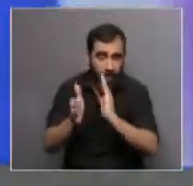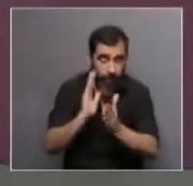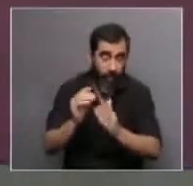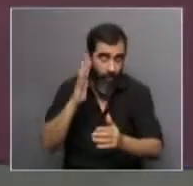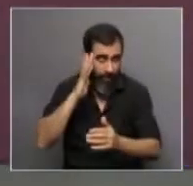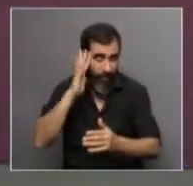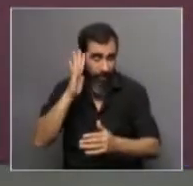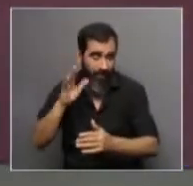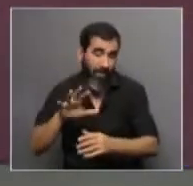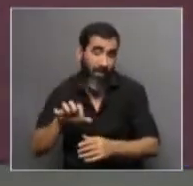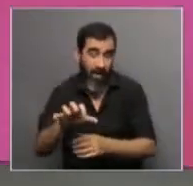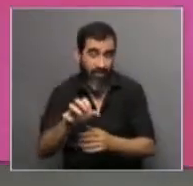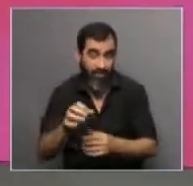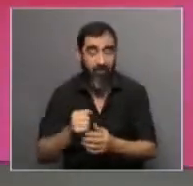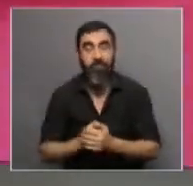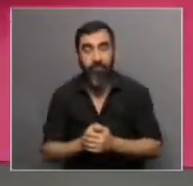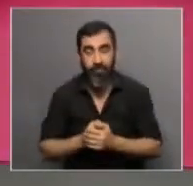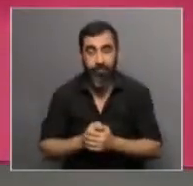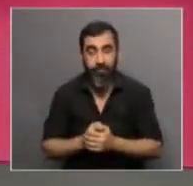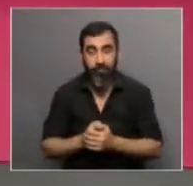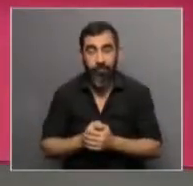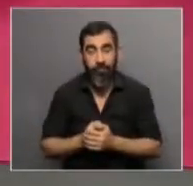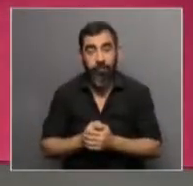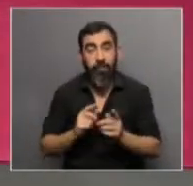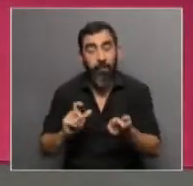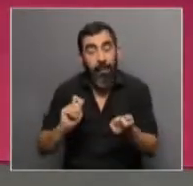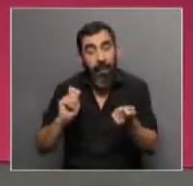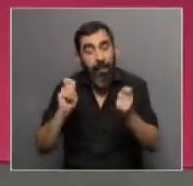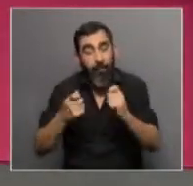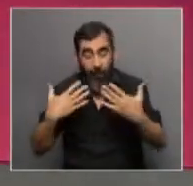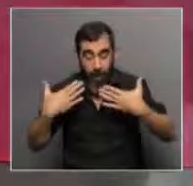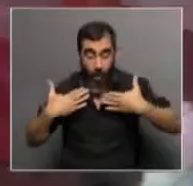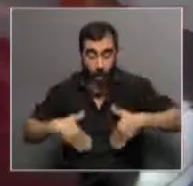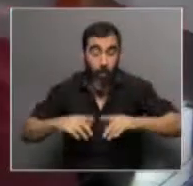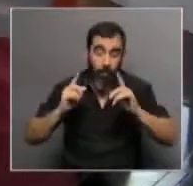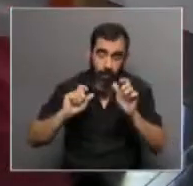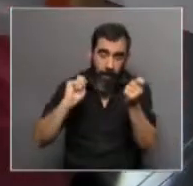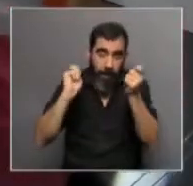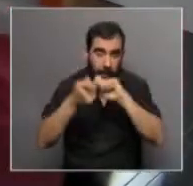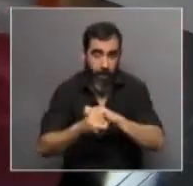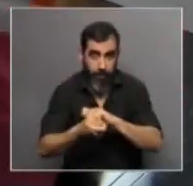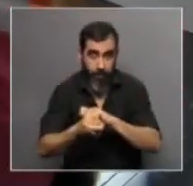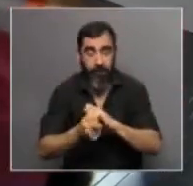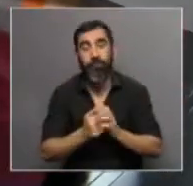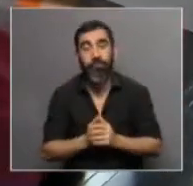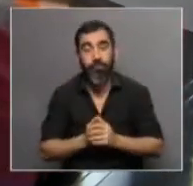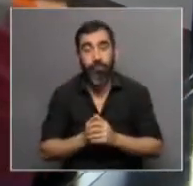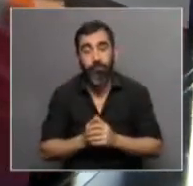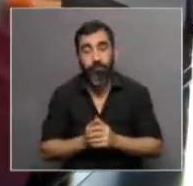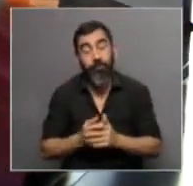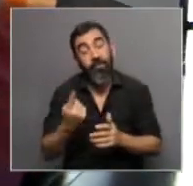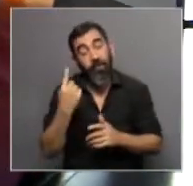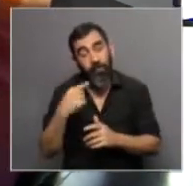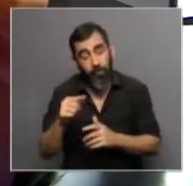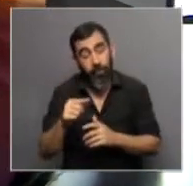cáncer de mama por la alteración del esquema corporal que puede tener esa enferma. Entonces, ha